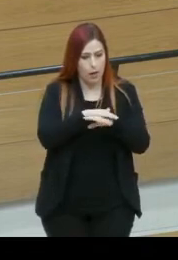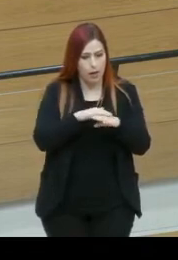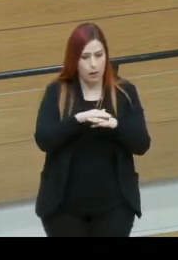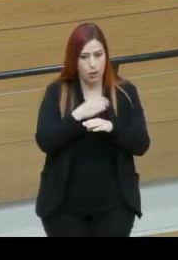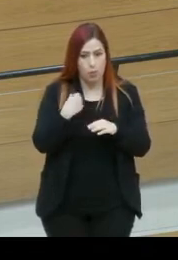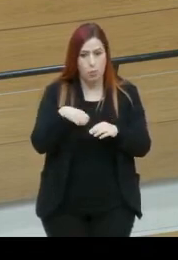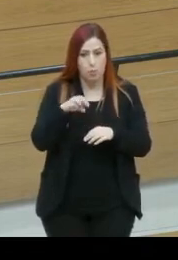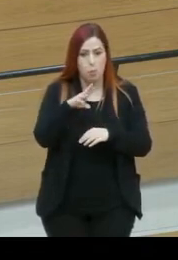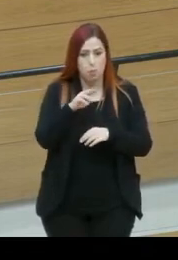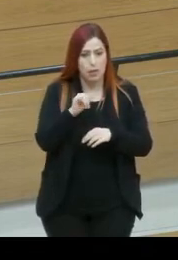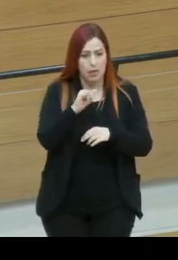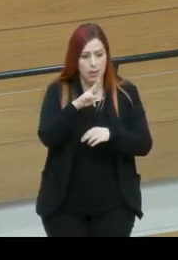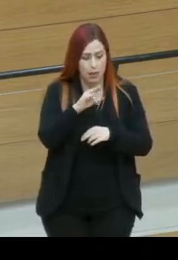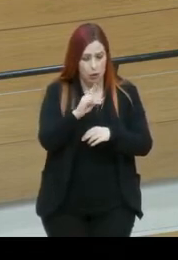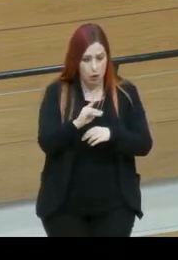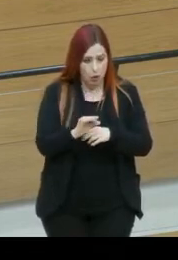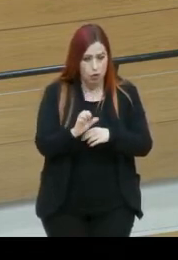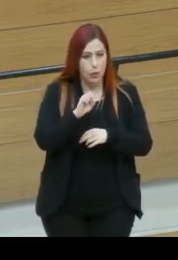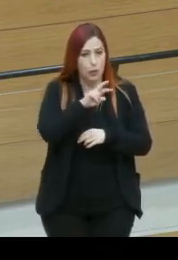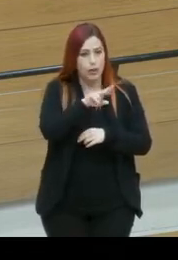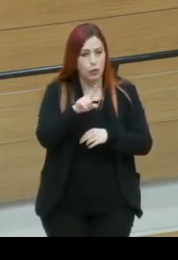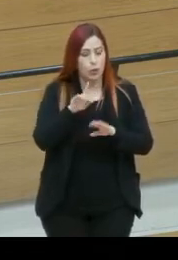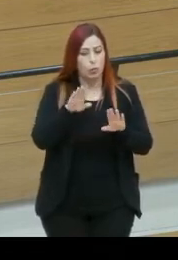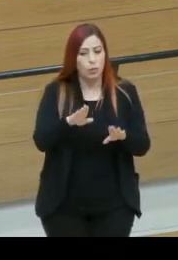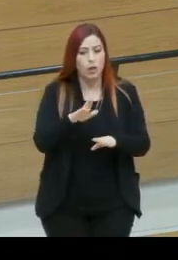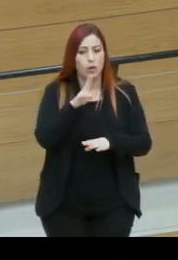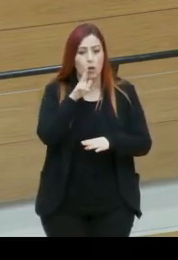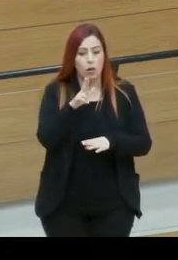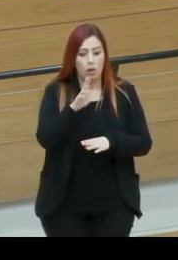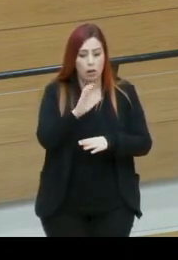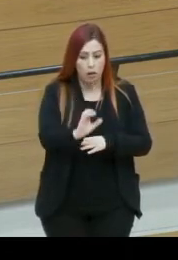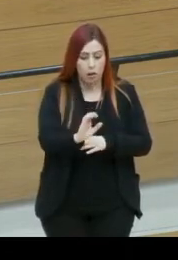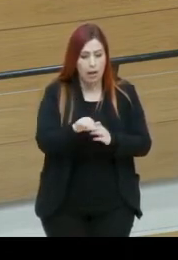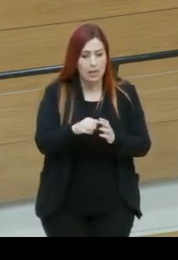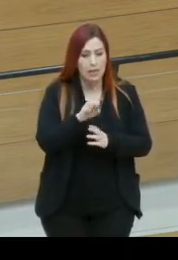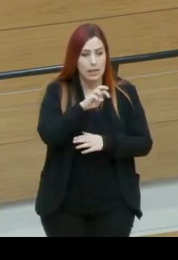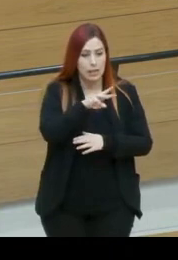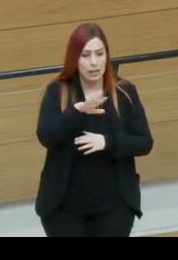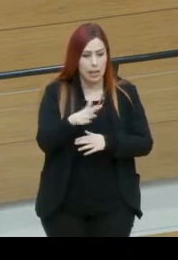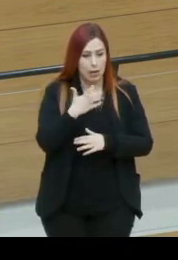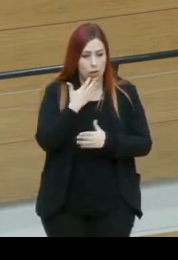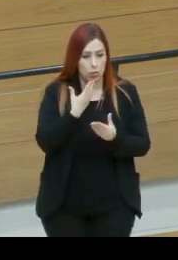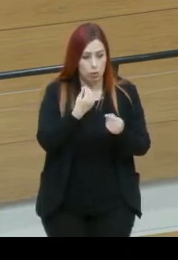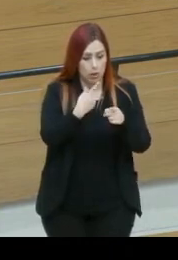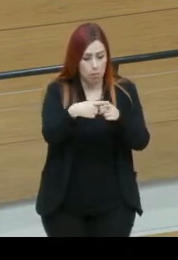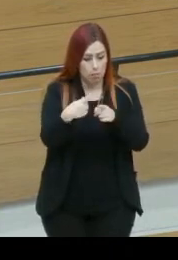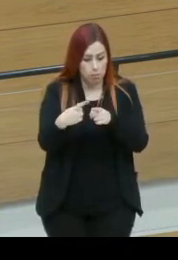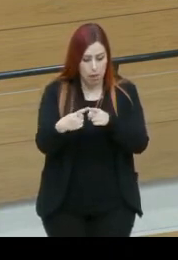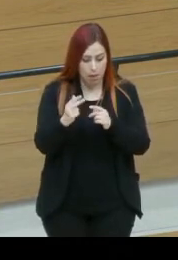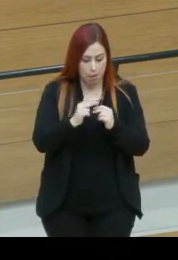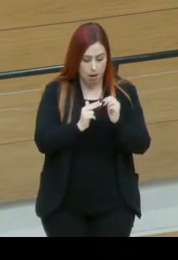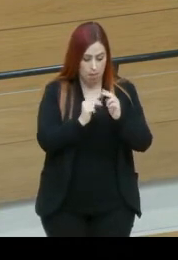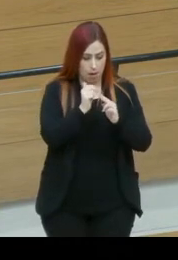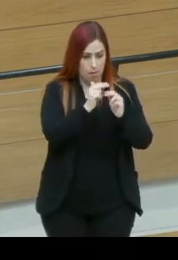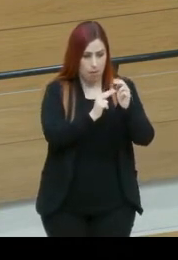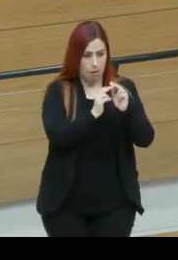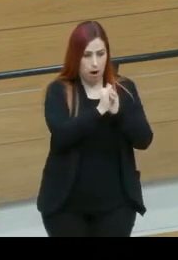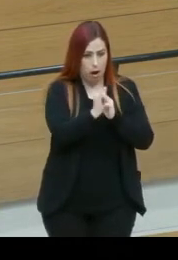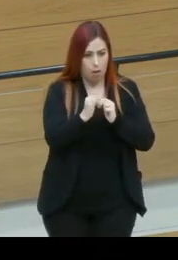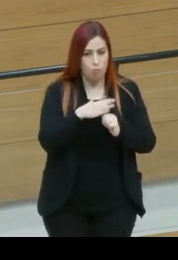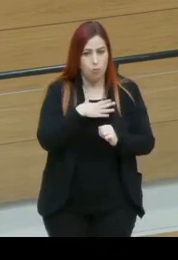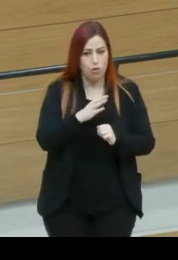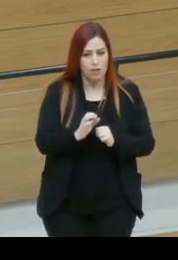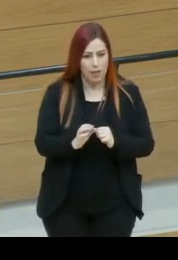21, pero cuando hablamos de carbohidratos tenemos hasta 35. Imaginaros, cuantos más piezas de Lego diferentes tenemos, más posibilidades